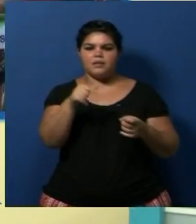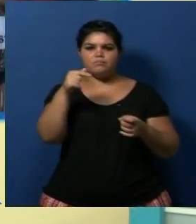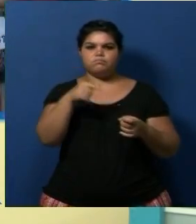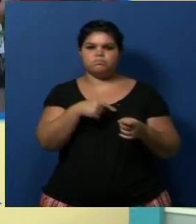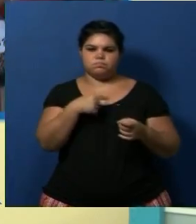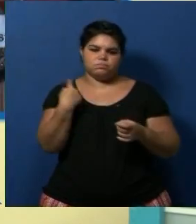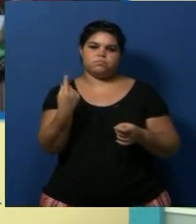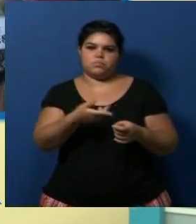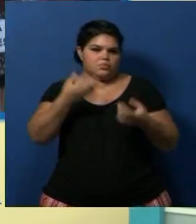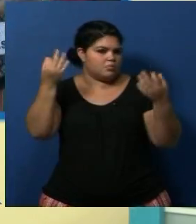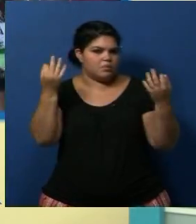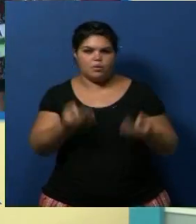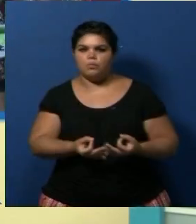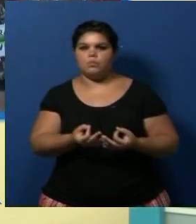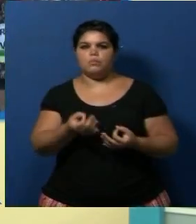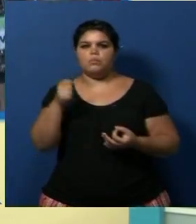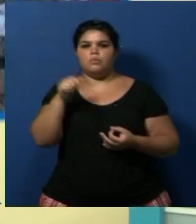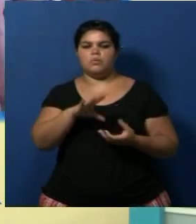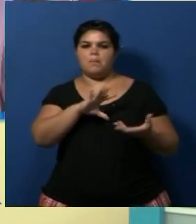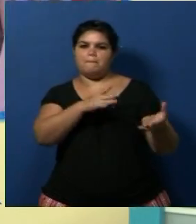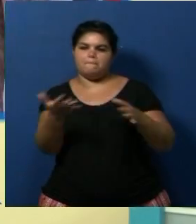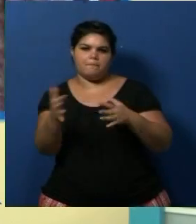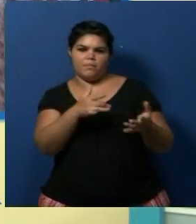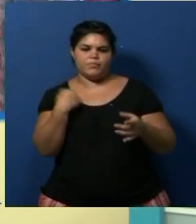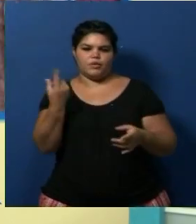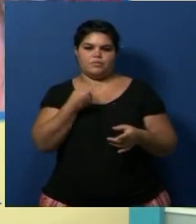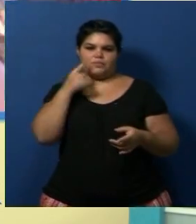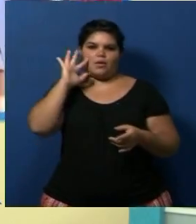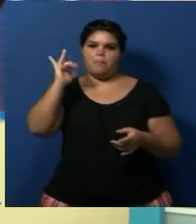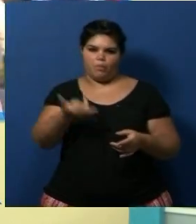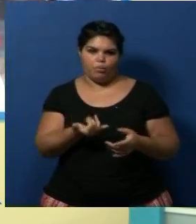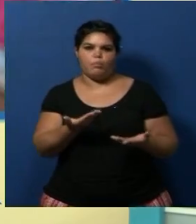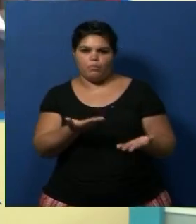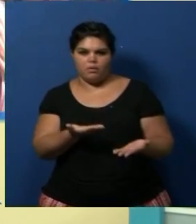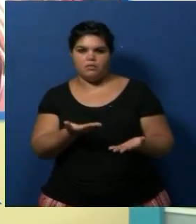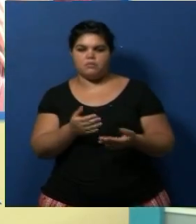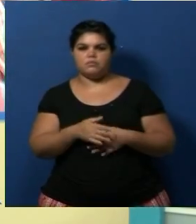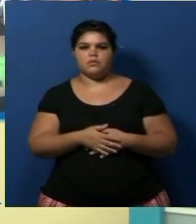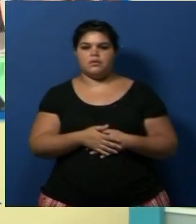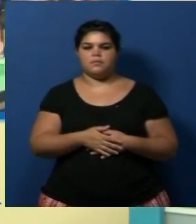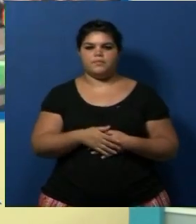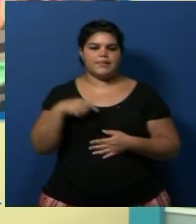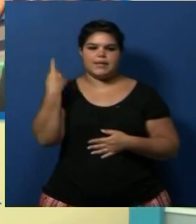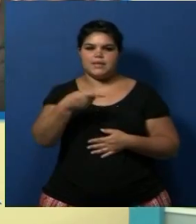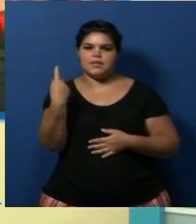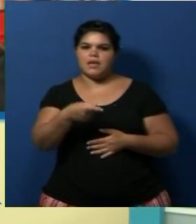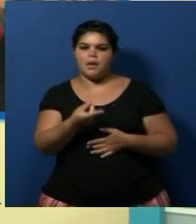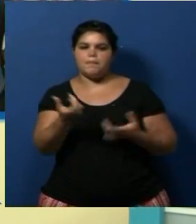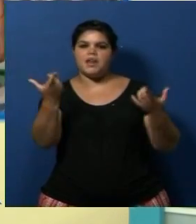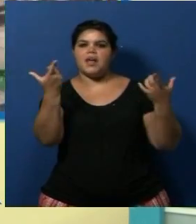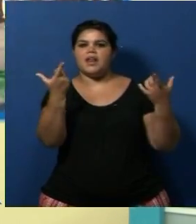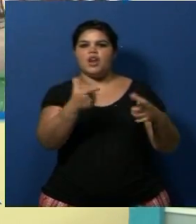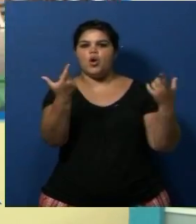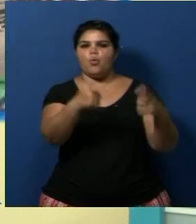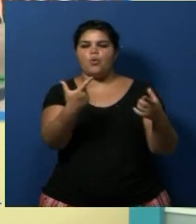encontrar, y esto no es que estoy haciendo un comentario aproximado, porque lo hemos visto, claro. Digo, si hemos seguido las sesiones legislativas de hace